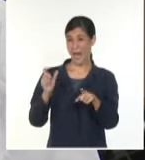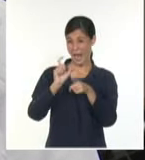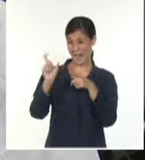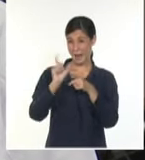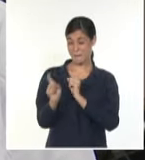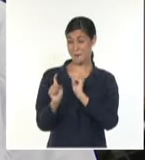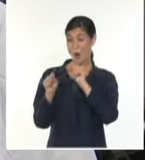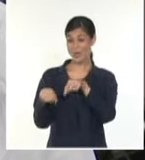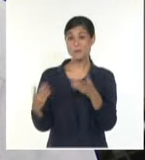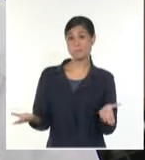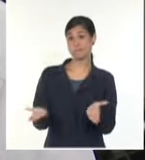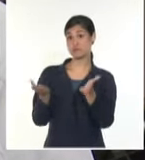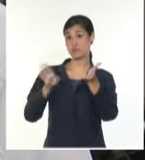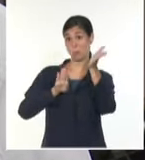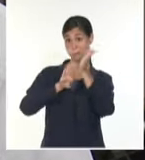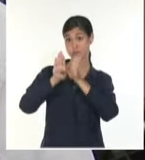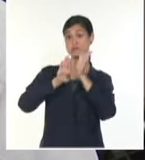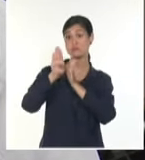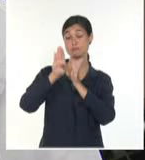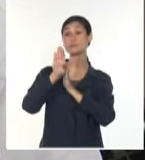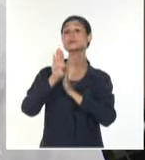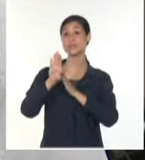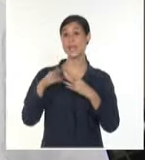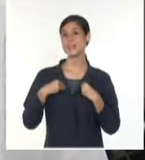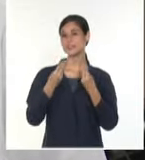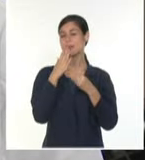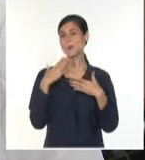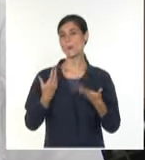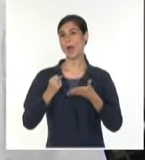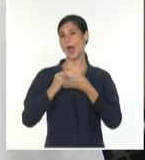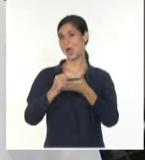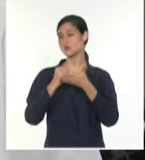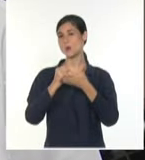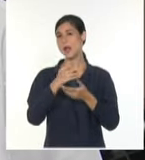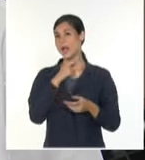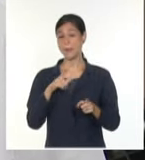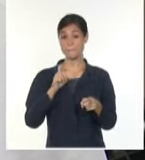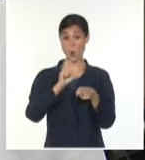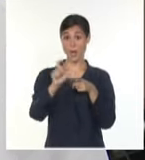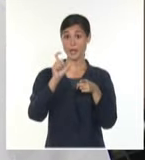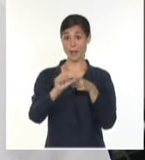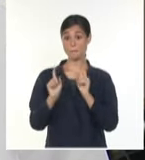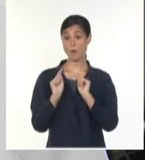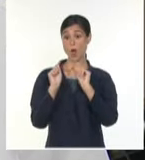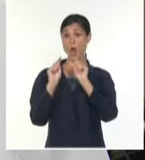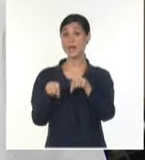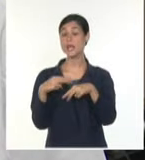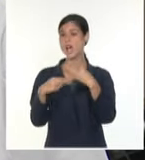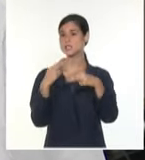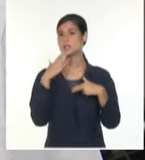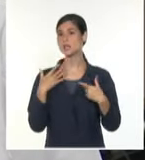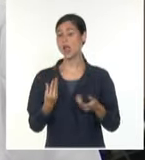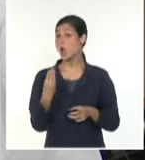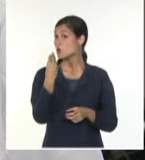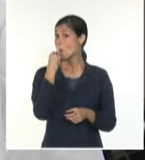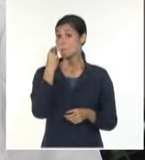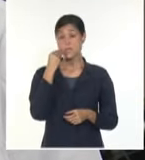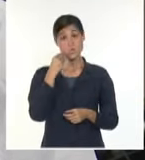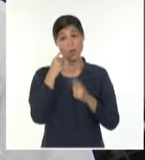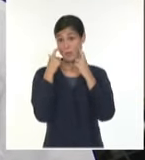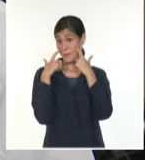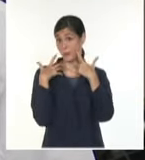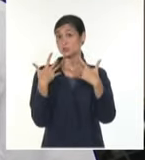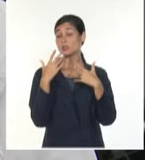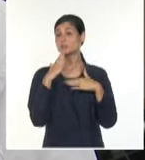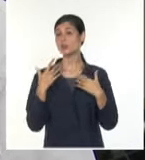eso, darle herramientas a nuestros productores en el campo, que son los héroes, los que producen los alimentos, darle ciencia, darle tecnología para